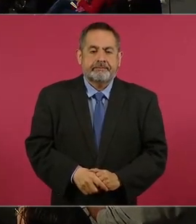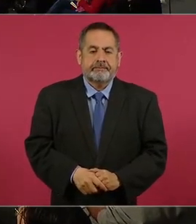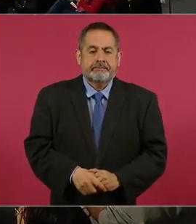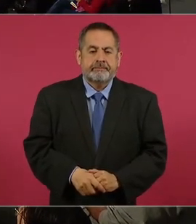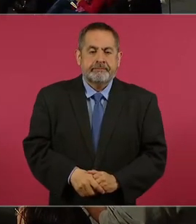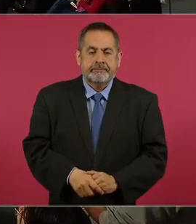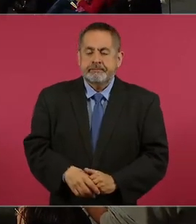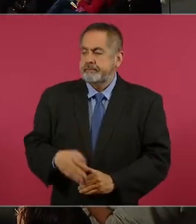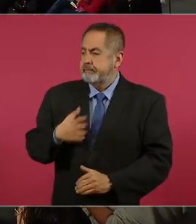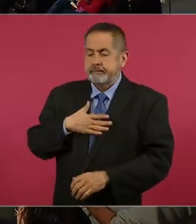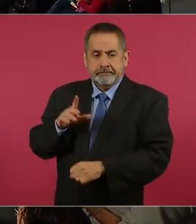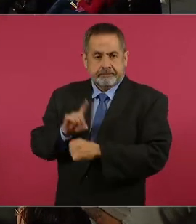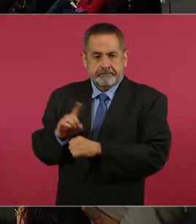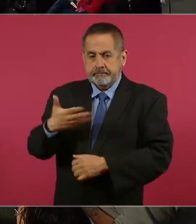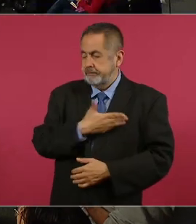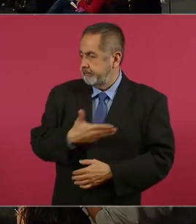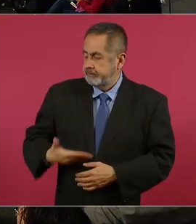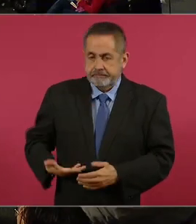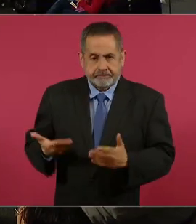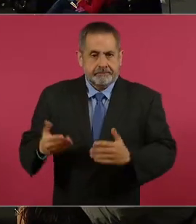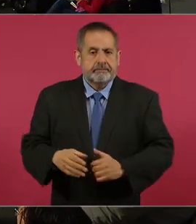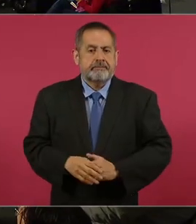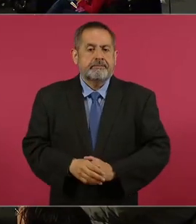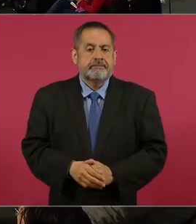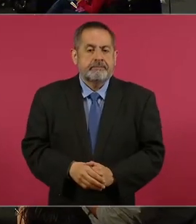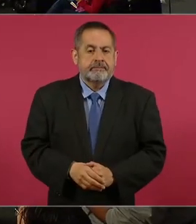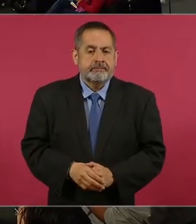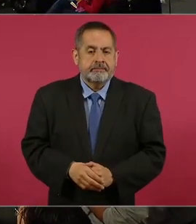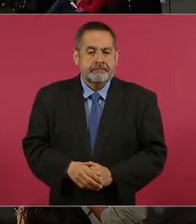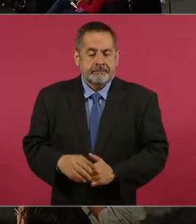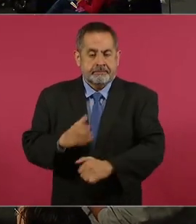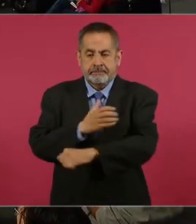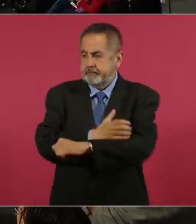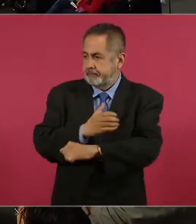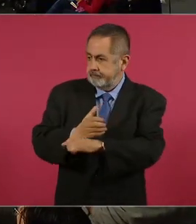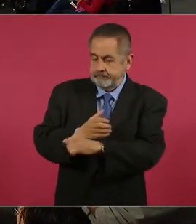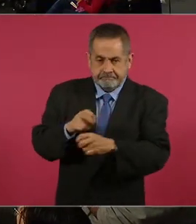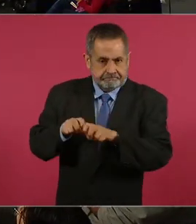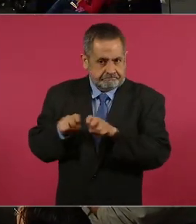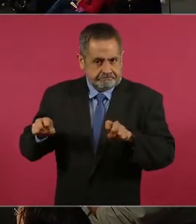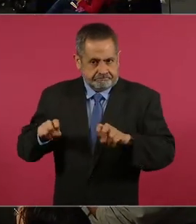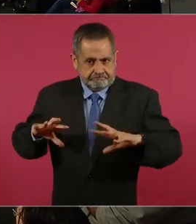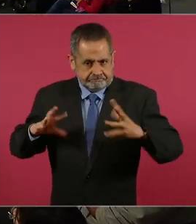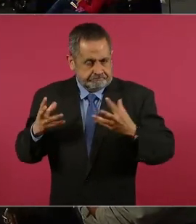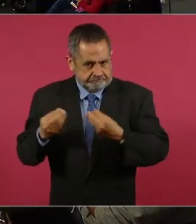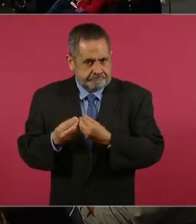Muy buenos días, presidente, compañeras y compañeros que